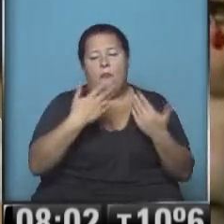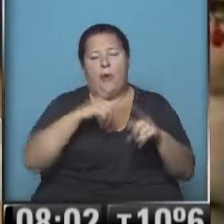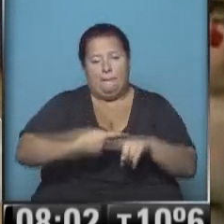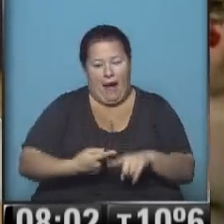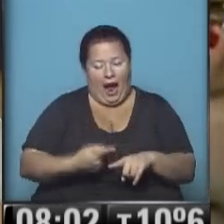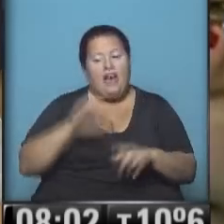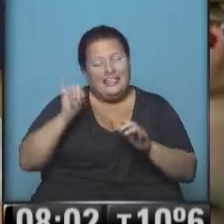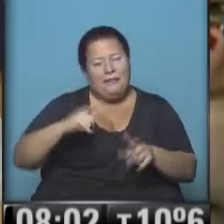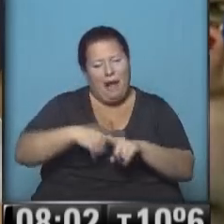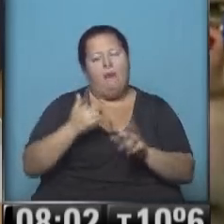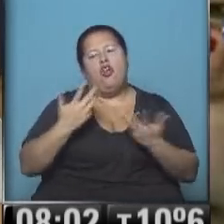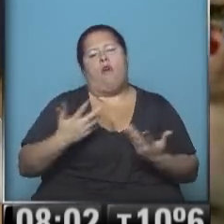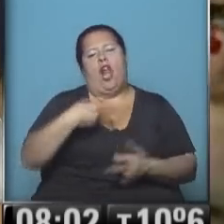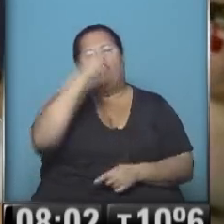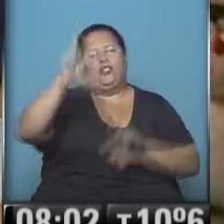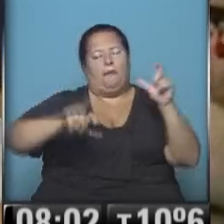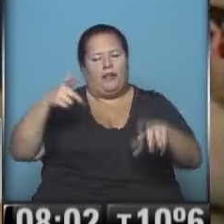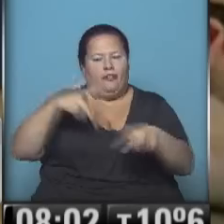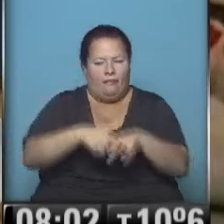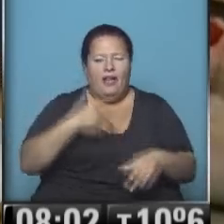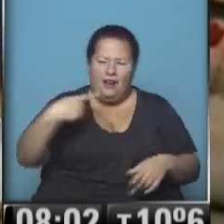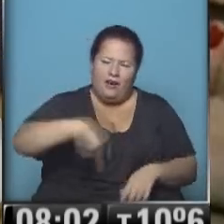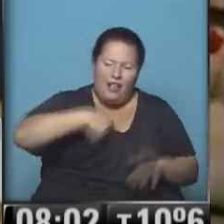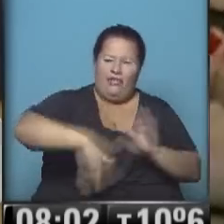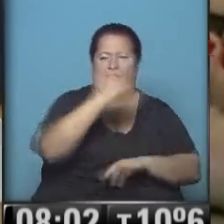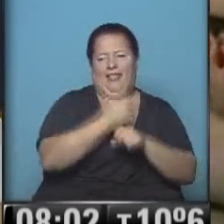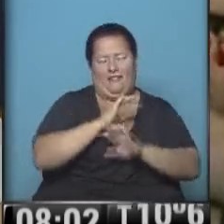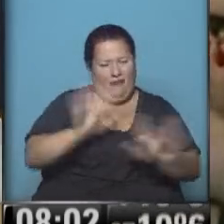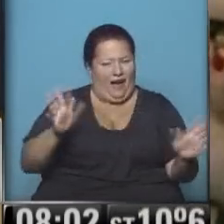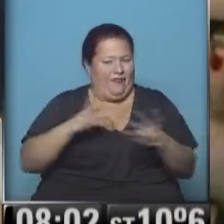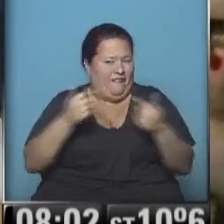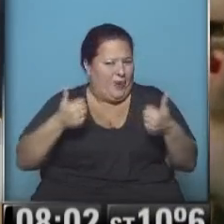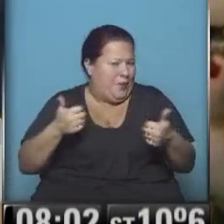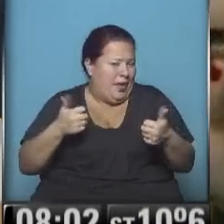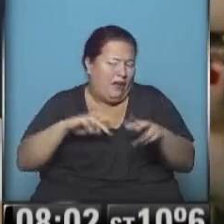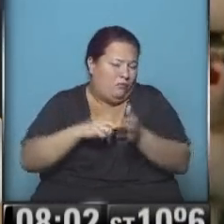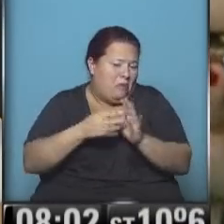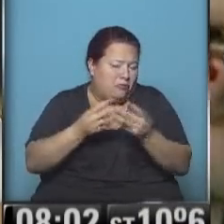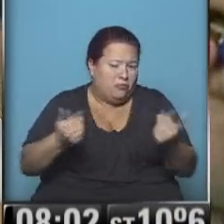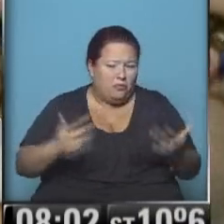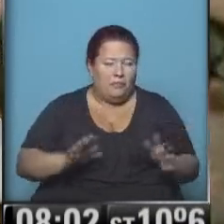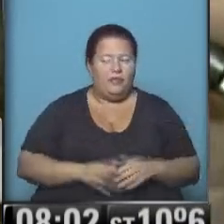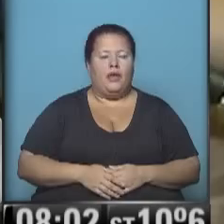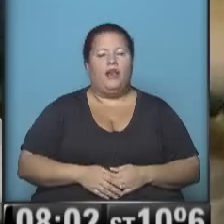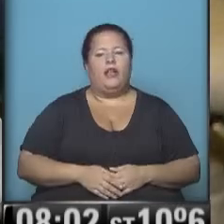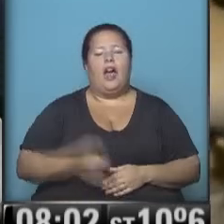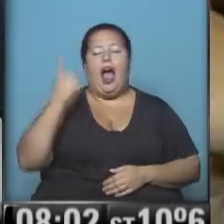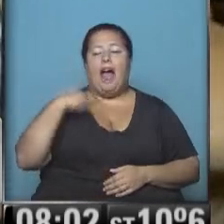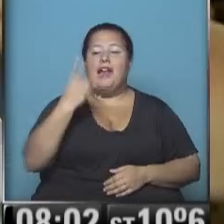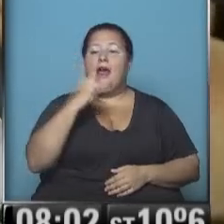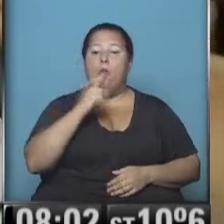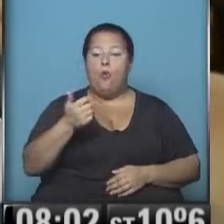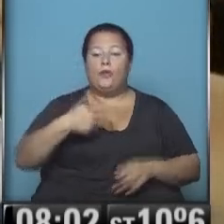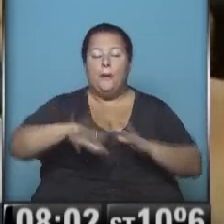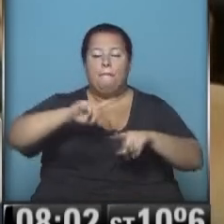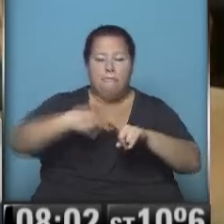la ejerzan, pero que no molesten al resto. Déjenos ir a trabajar y listo, terminamos muy fácil la cosa como son. Hablando de parar, ayer la UTA lanzó un